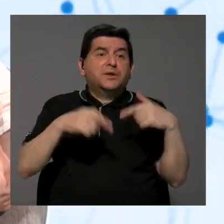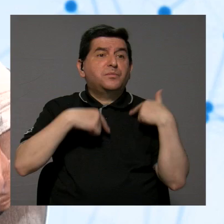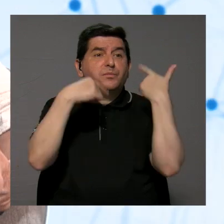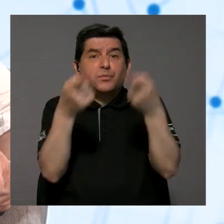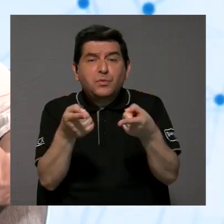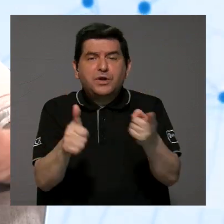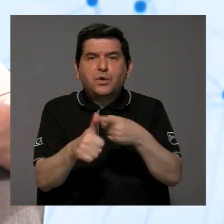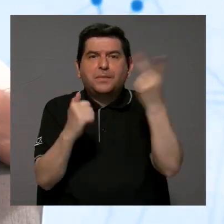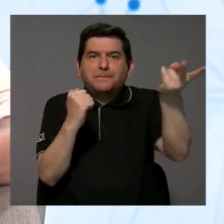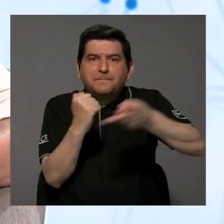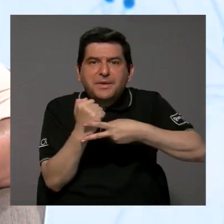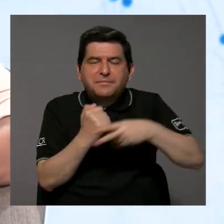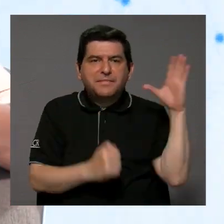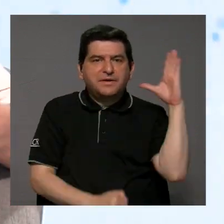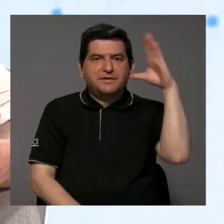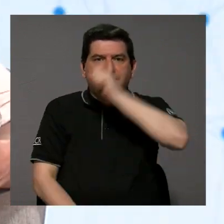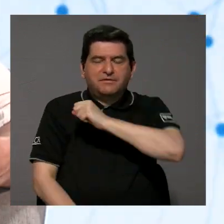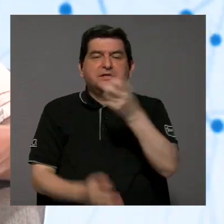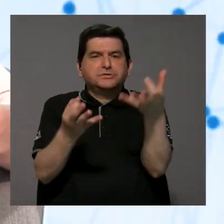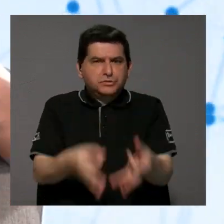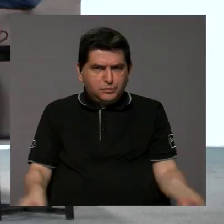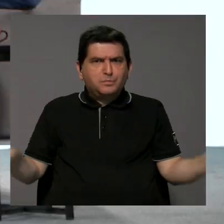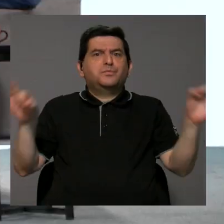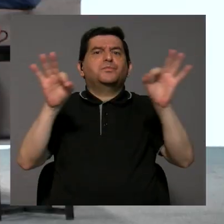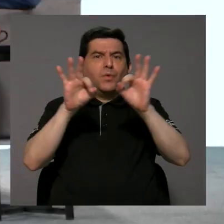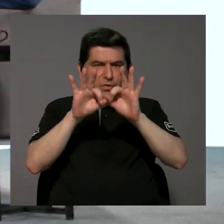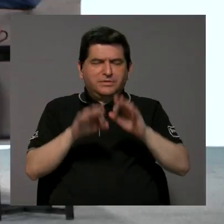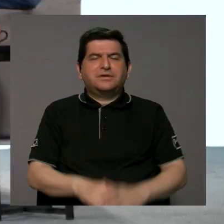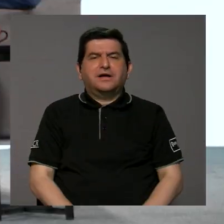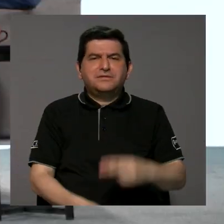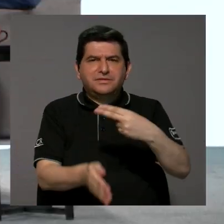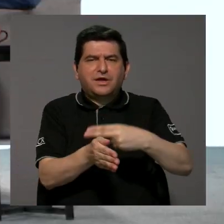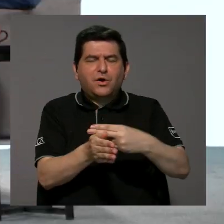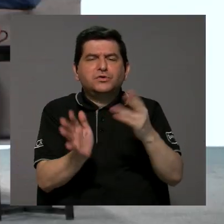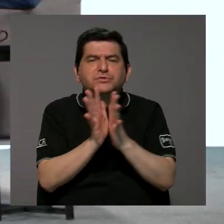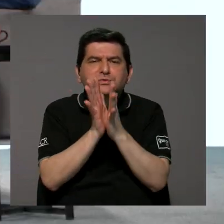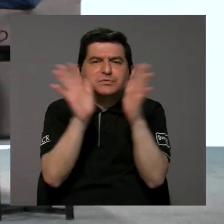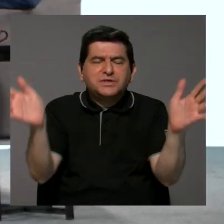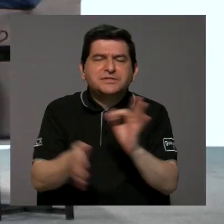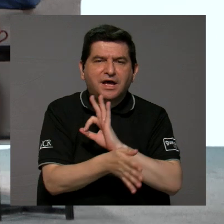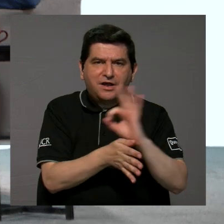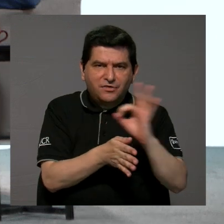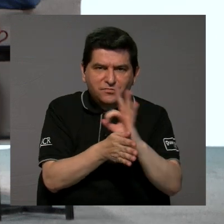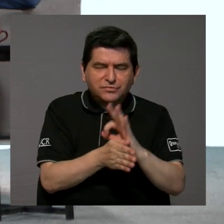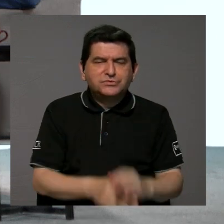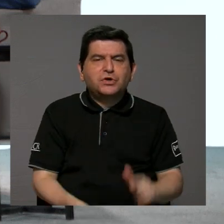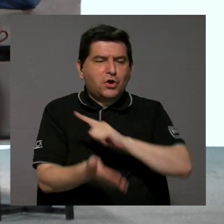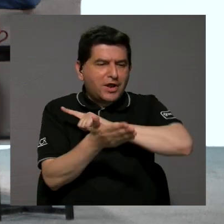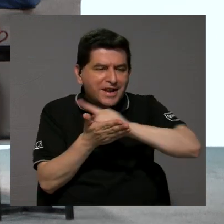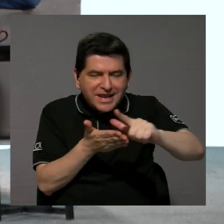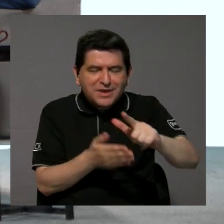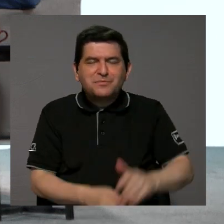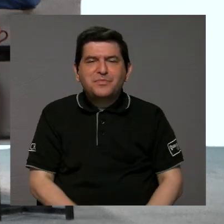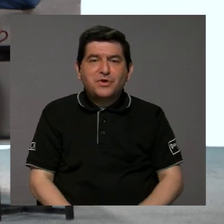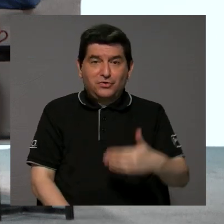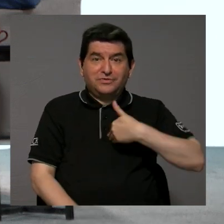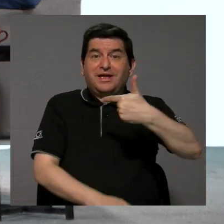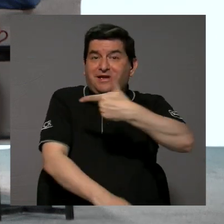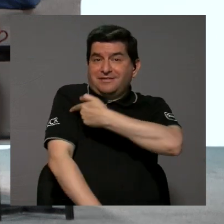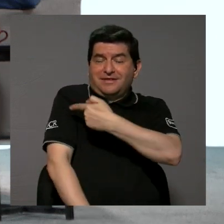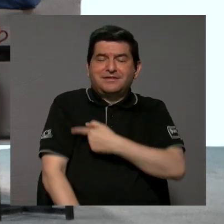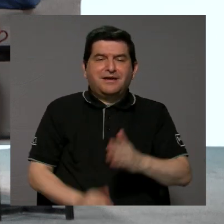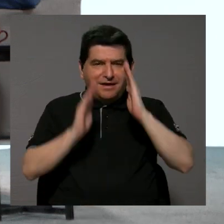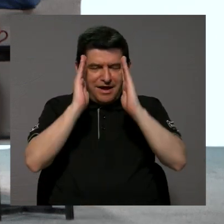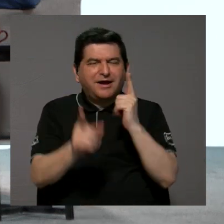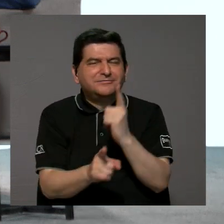hospital público, por primera vez se daban cuenta de la importancia de tener un hospital público que funcione, que esté limpio, que tuviera las